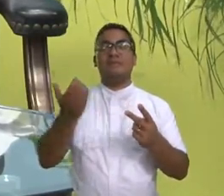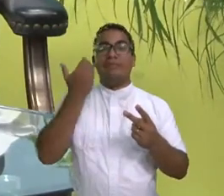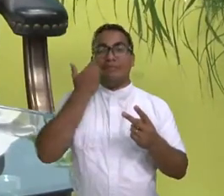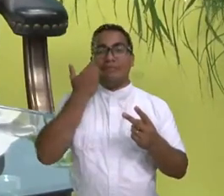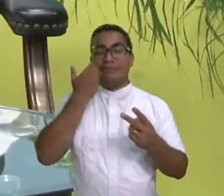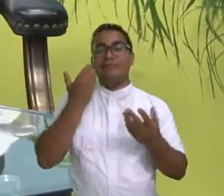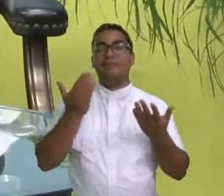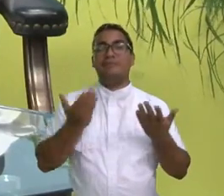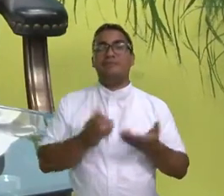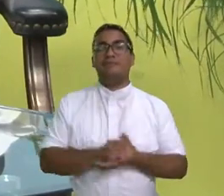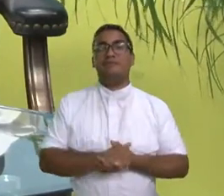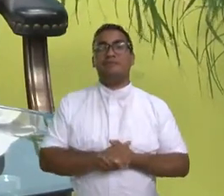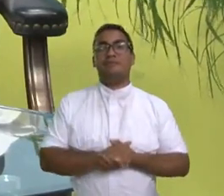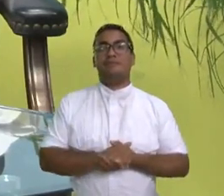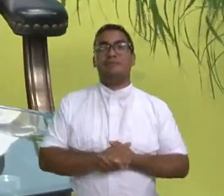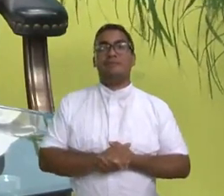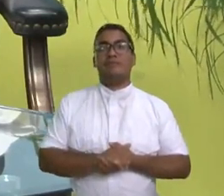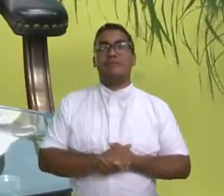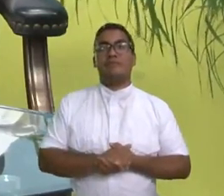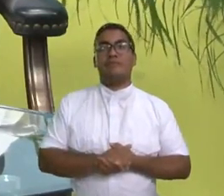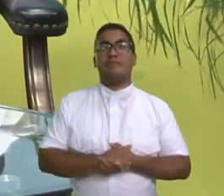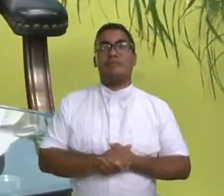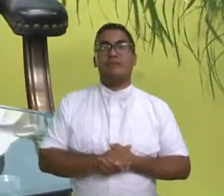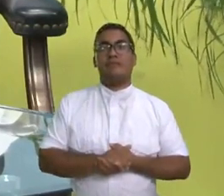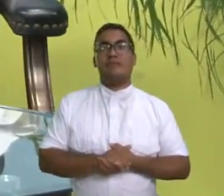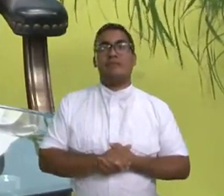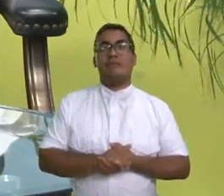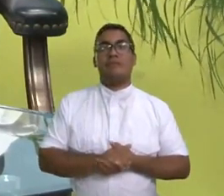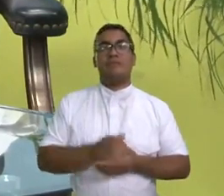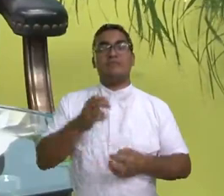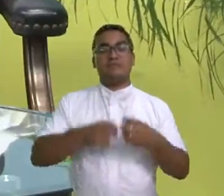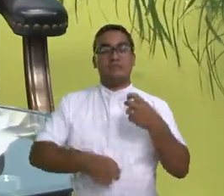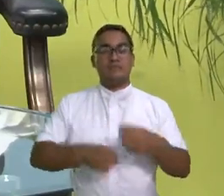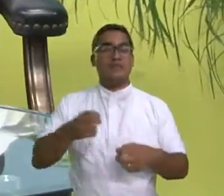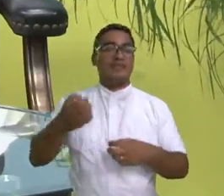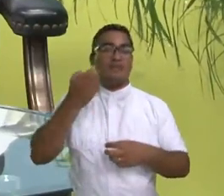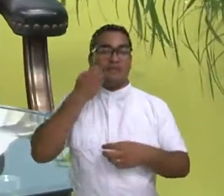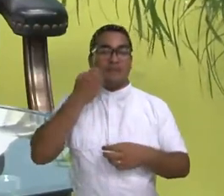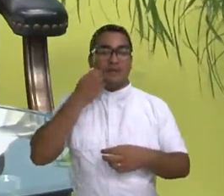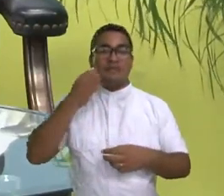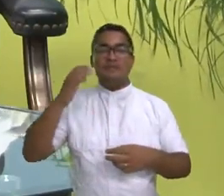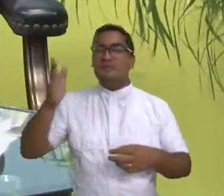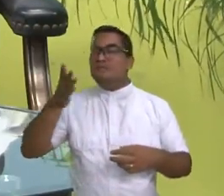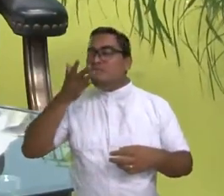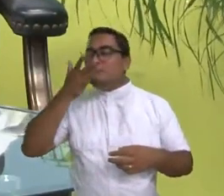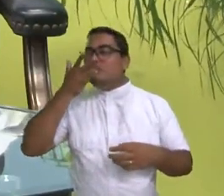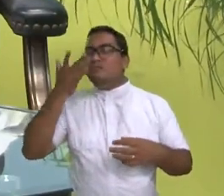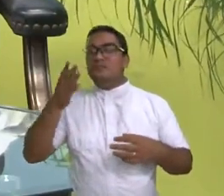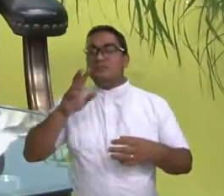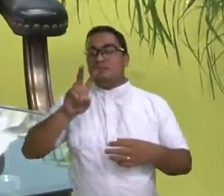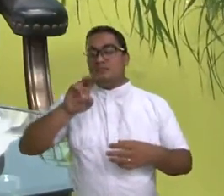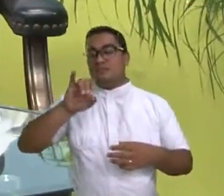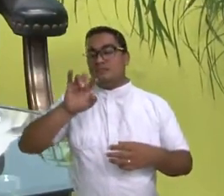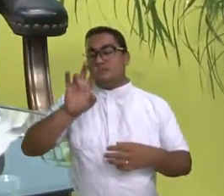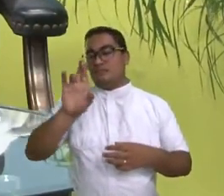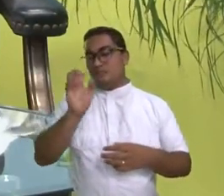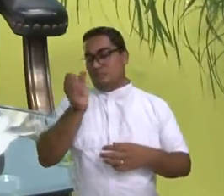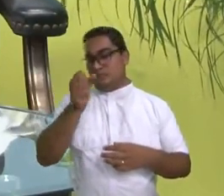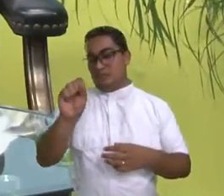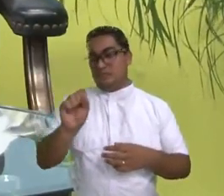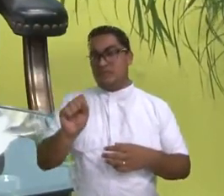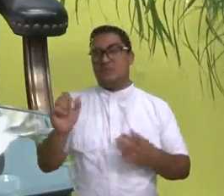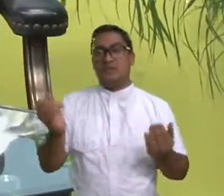enfermedades, estas pueden ser producidas por bacterias, por virus, por hongo y también